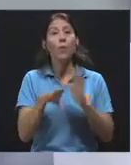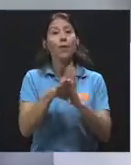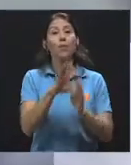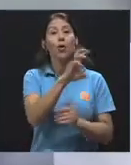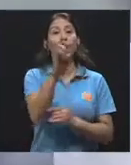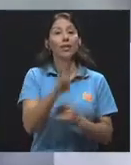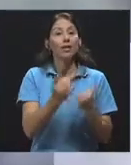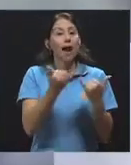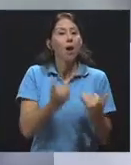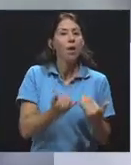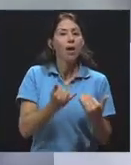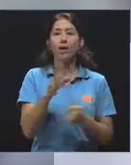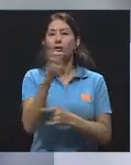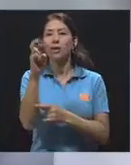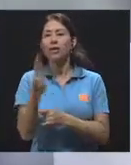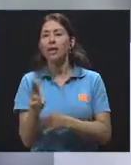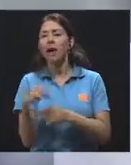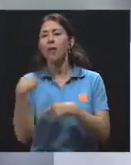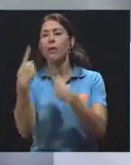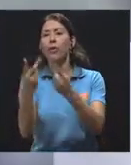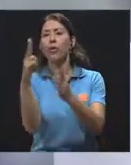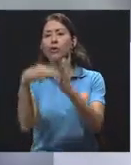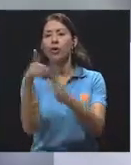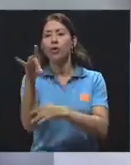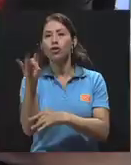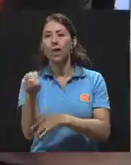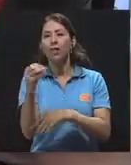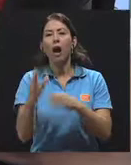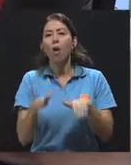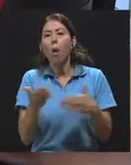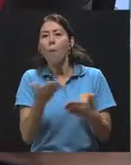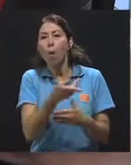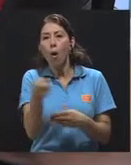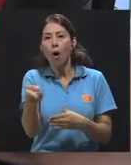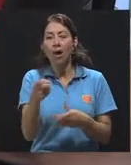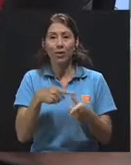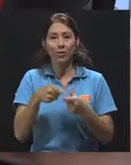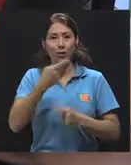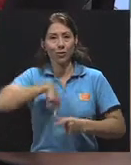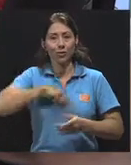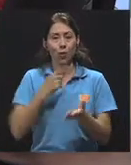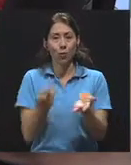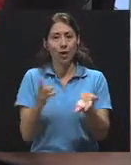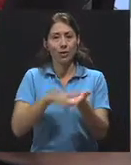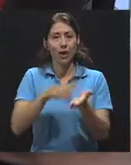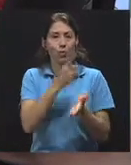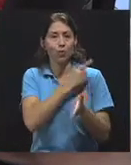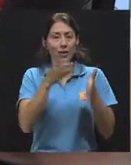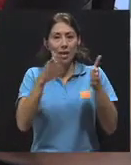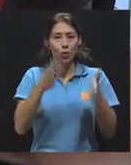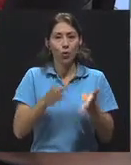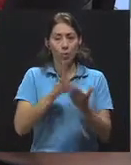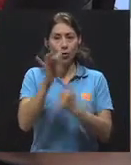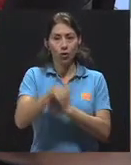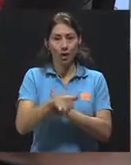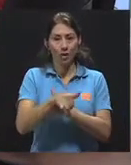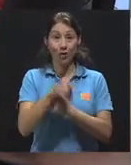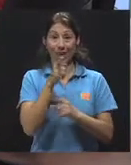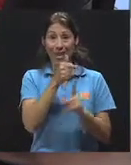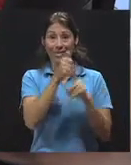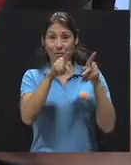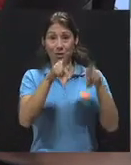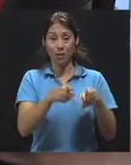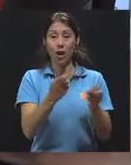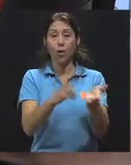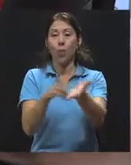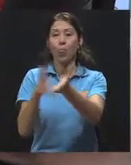de cómo sería Costa Rica ahora y cómo sería en el 2080. Sí. Entonces contratamos a un director de proyecto y él contrata